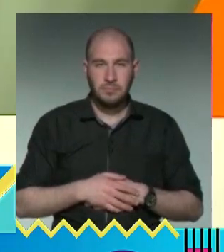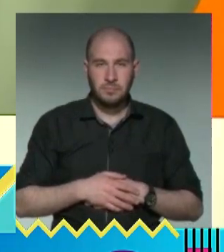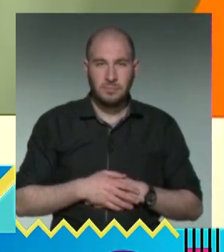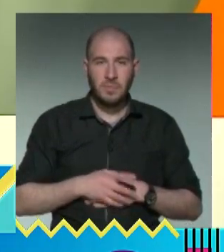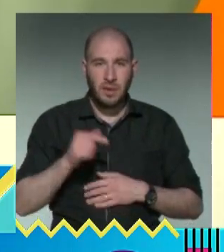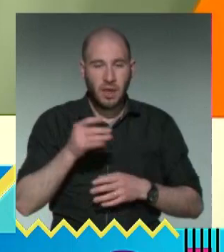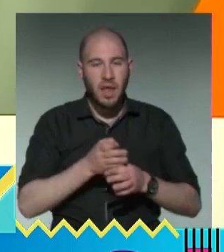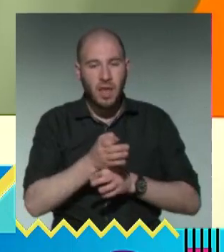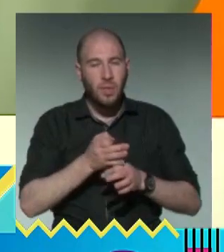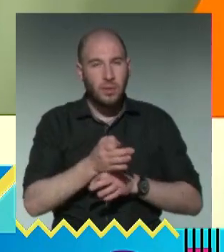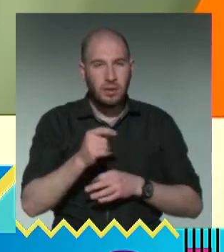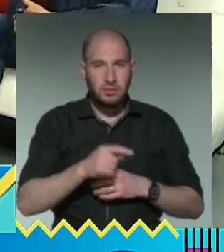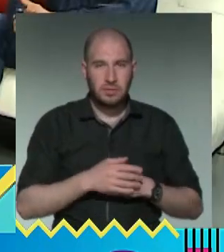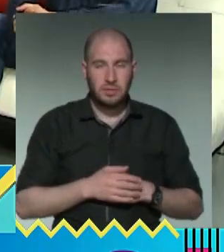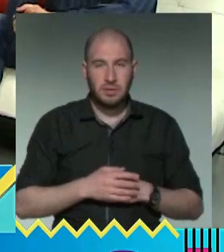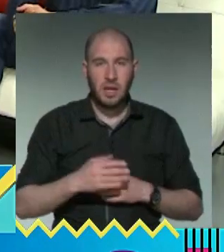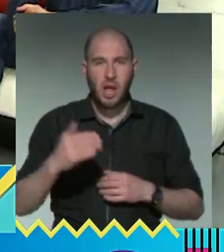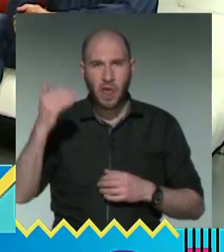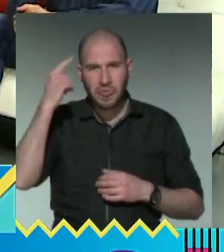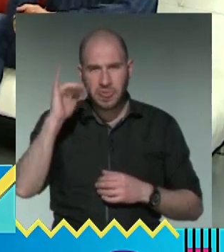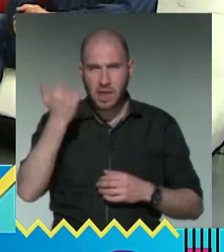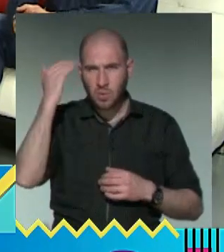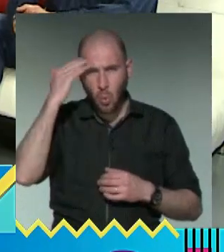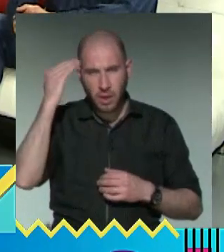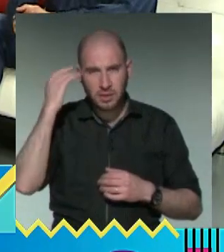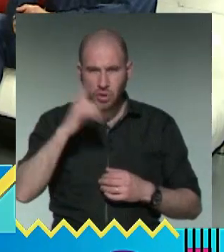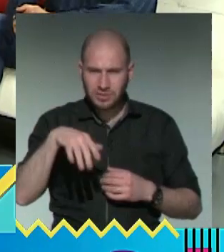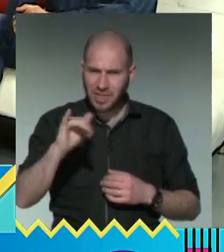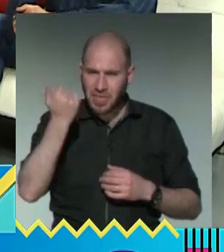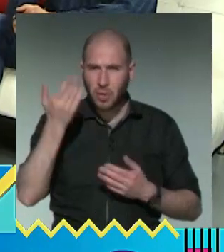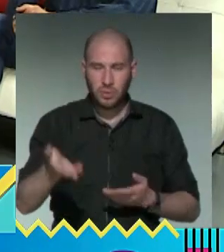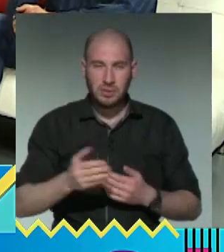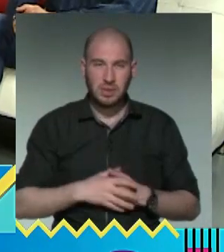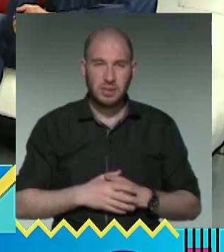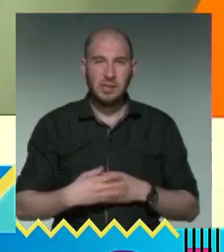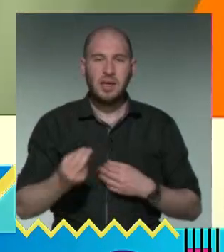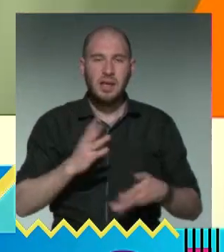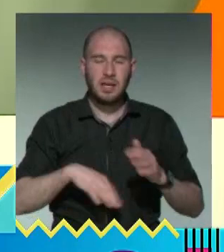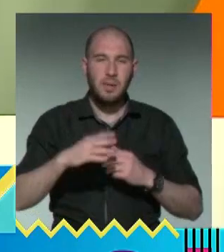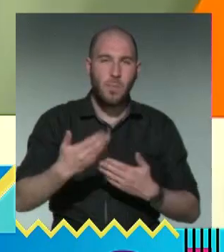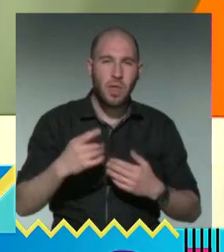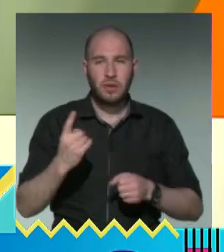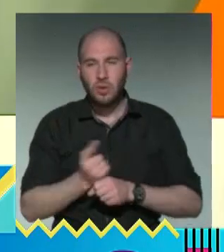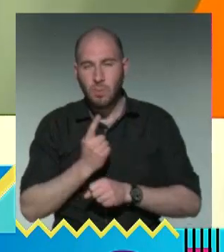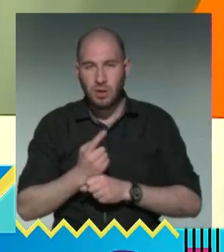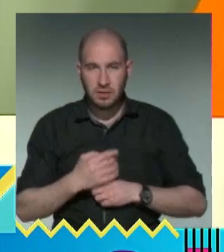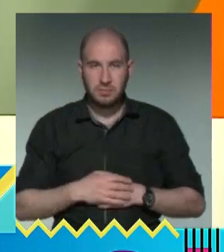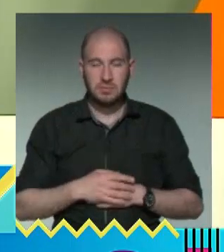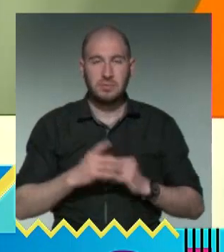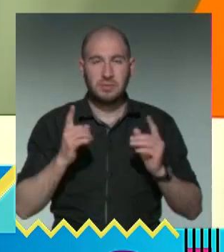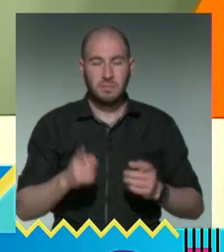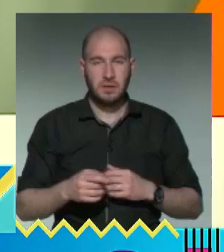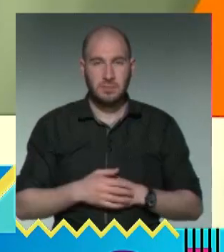esa educación, la conciencia ambiental, la conciencia, o sea, tomar conciencia de lo que podés o no podés hacer. Y sobre todo